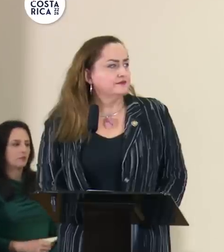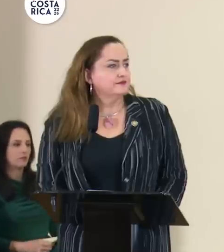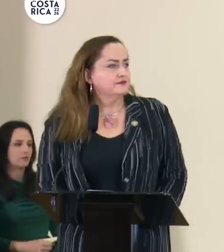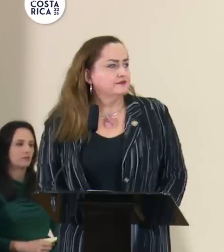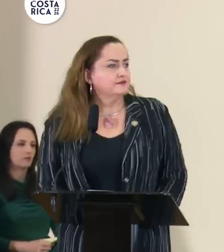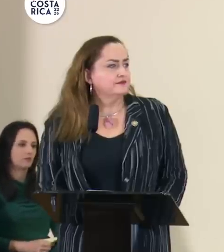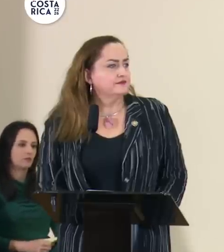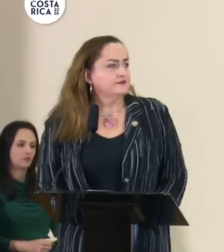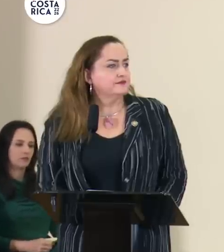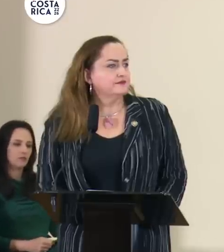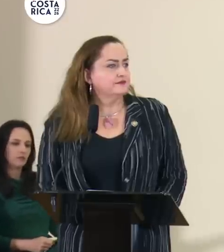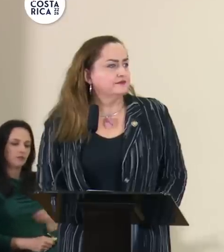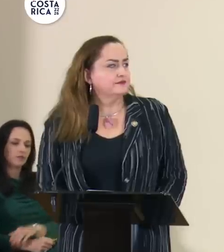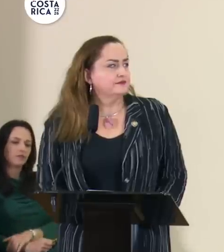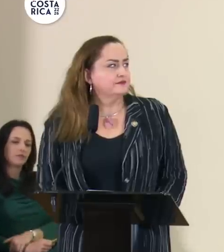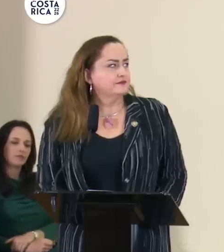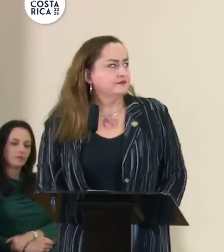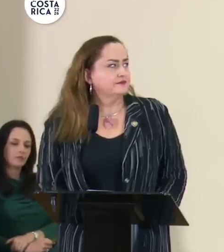niñas para